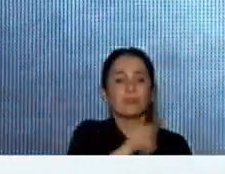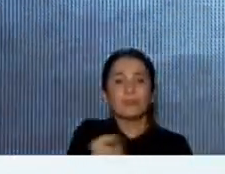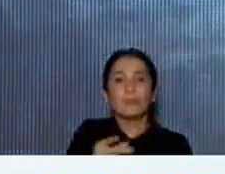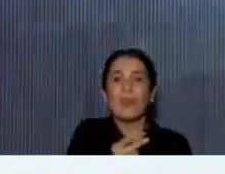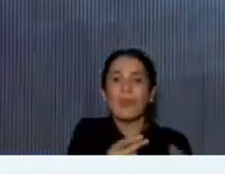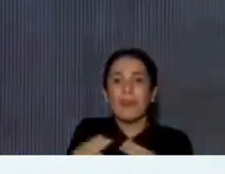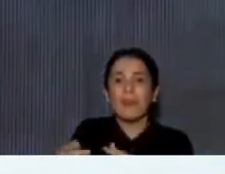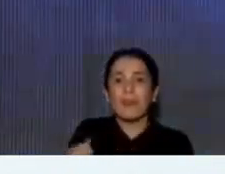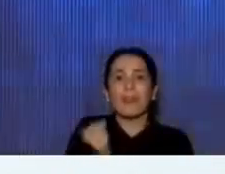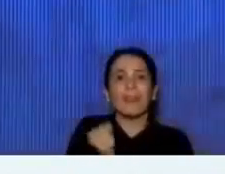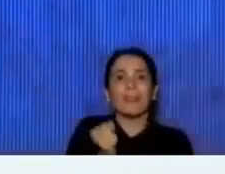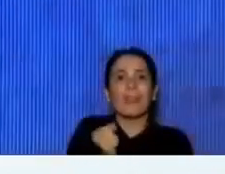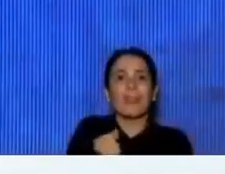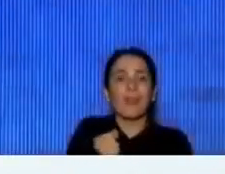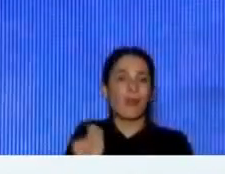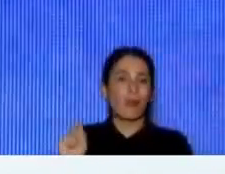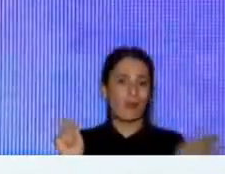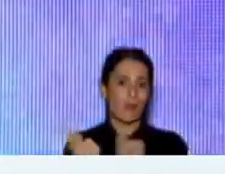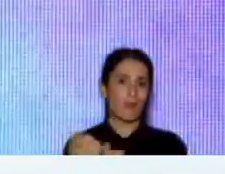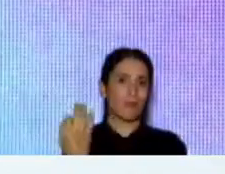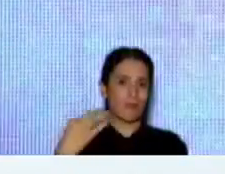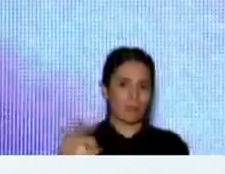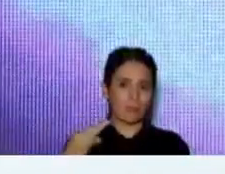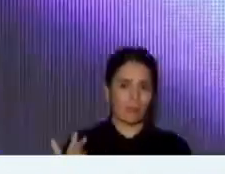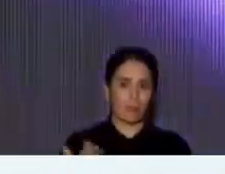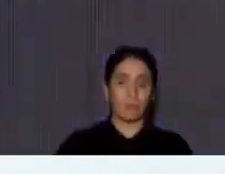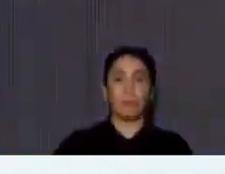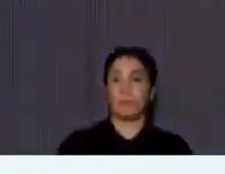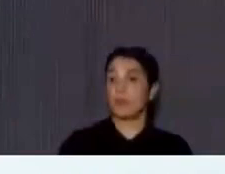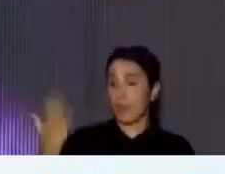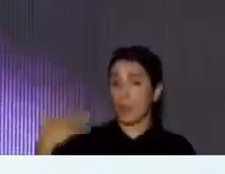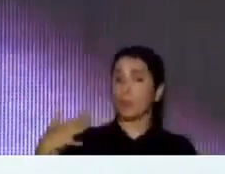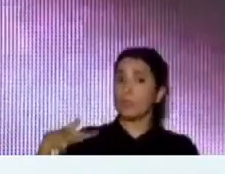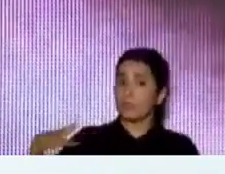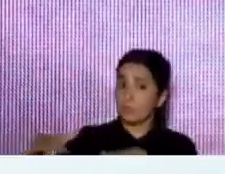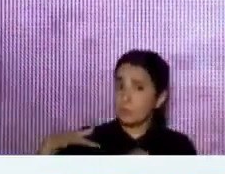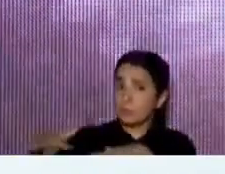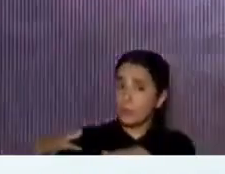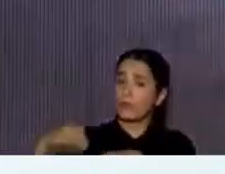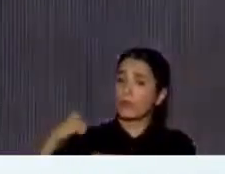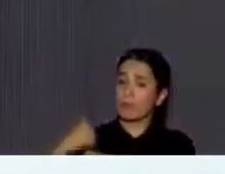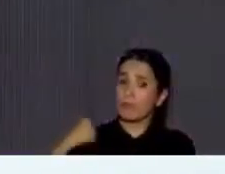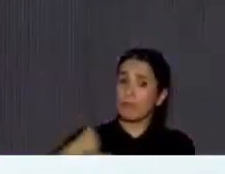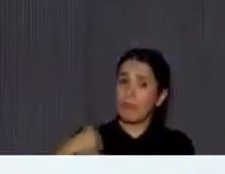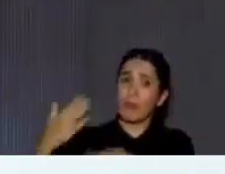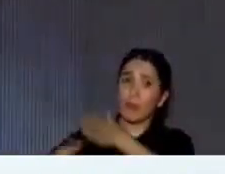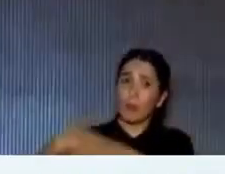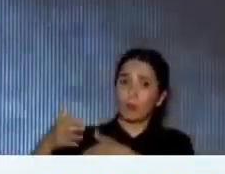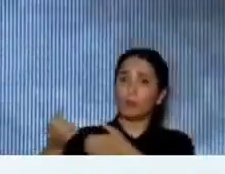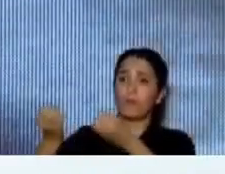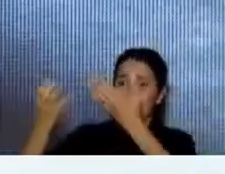se centró en torno a la figura de Jorge Capitanich por la claridad de